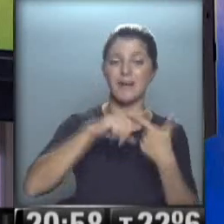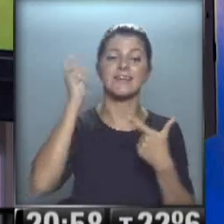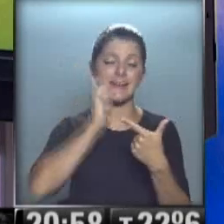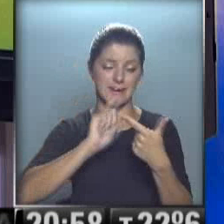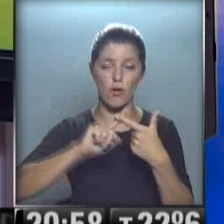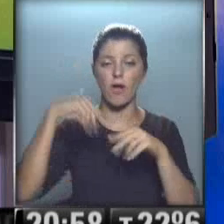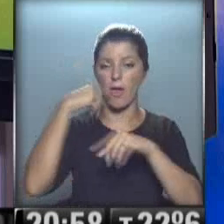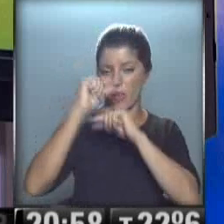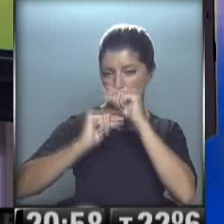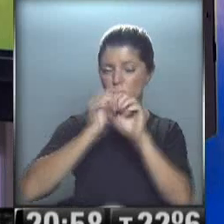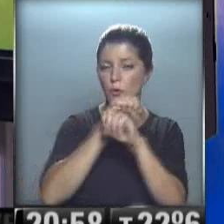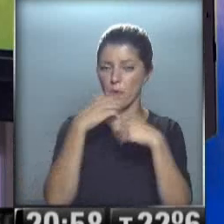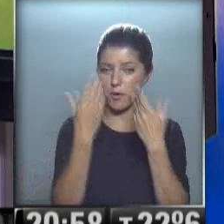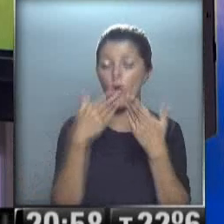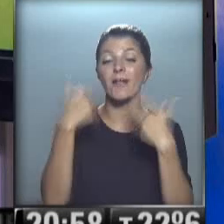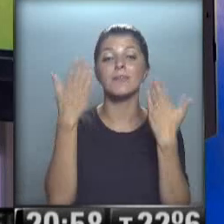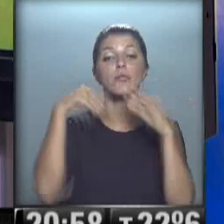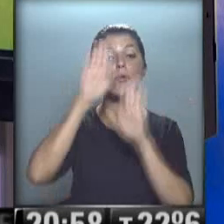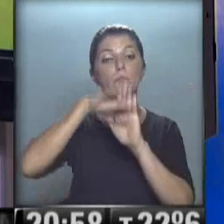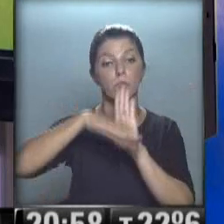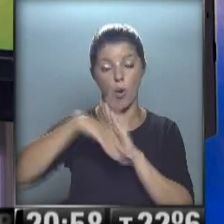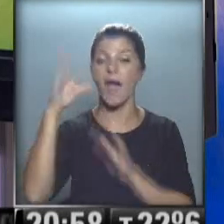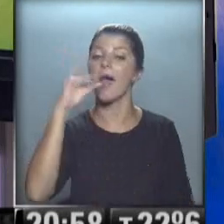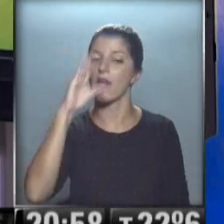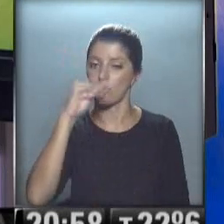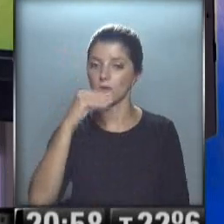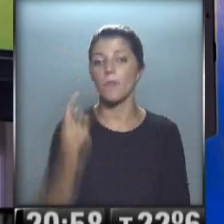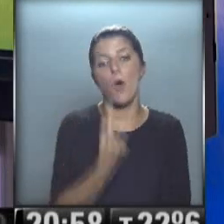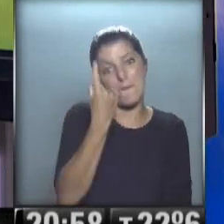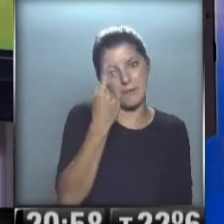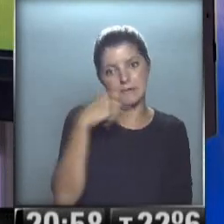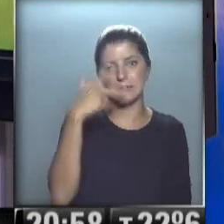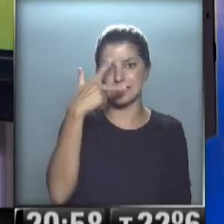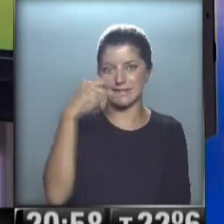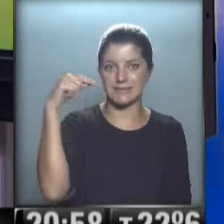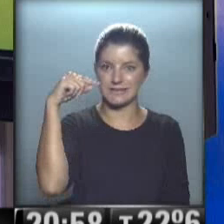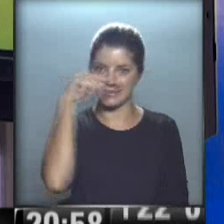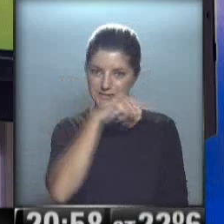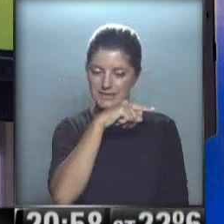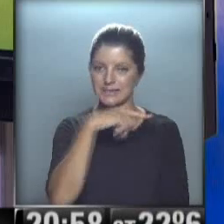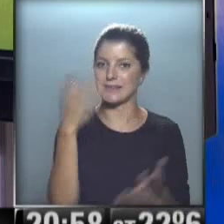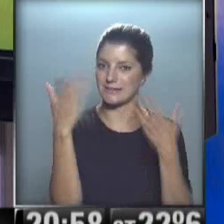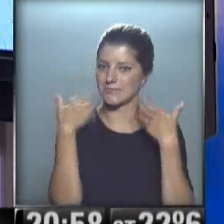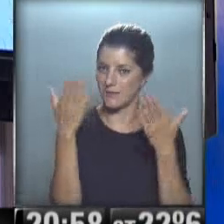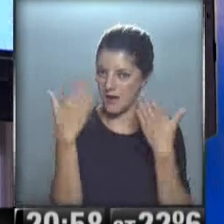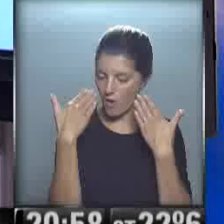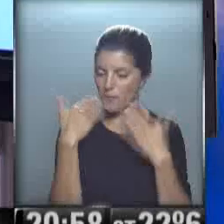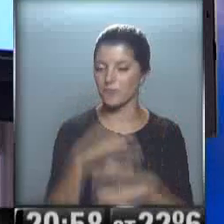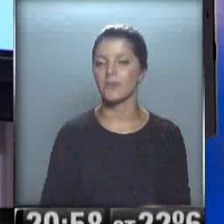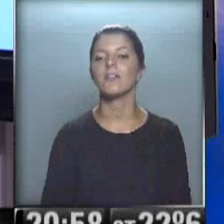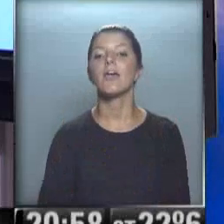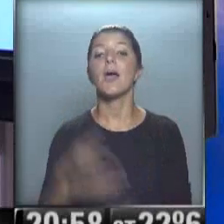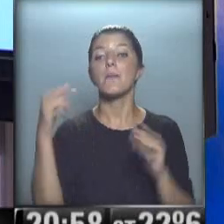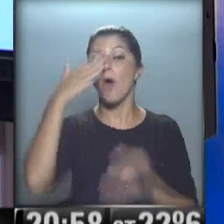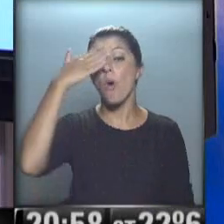mejorar el tiempo con descenso de temperatura para la noche, primero 37, 35 grados de temperatura máxima. Para